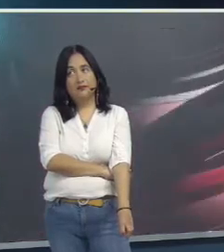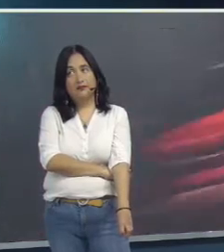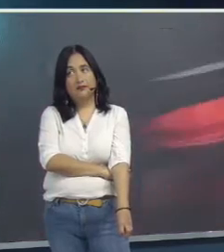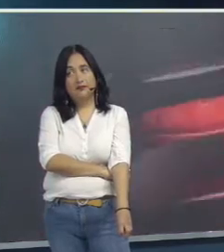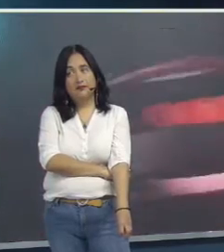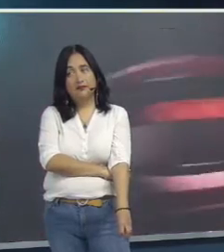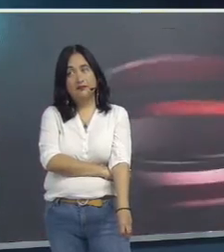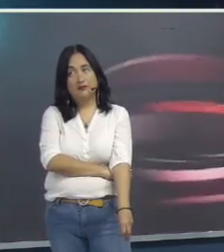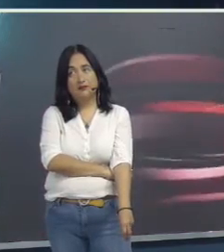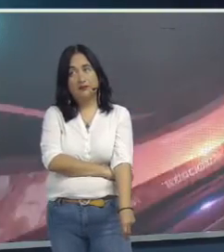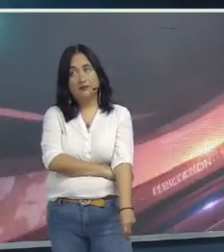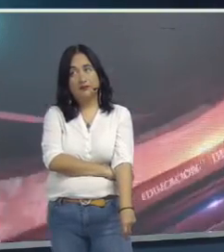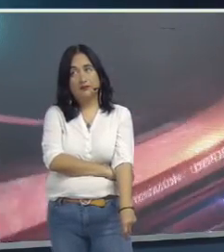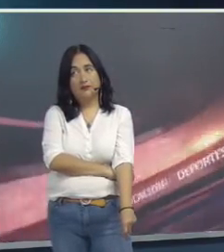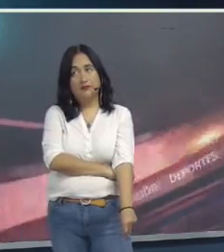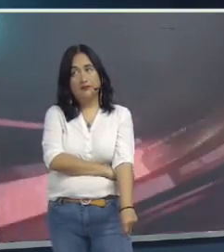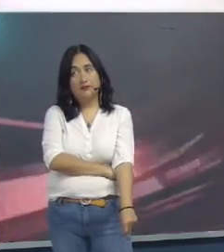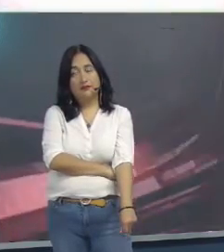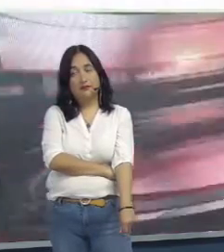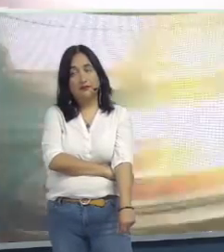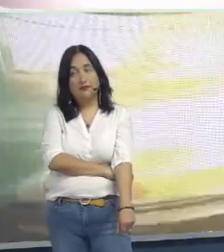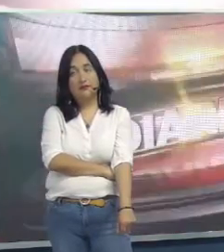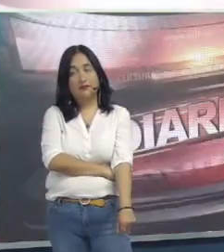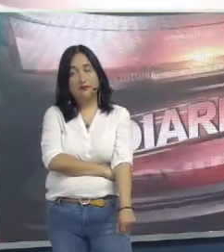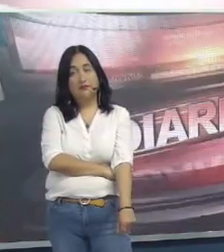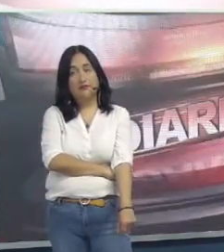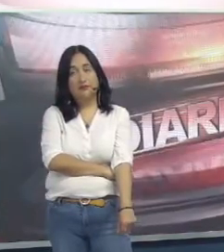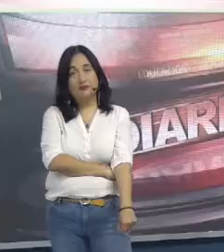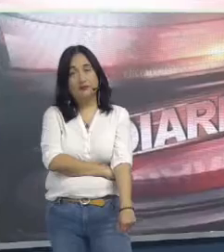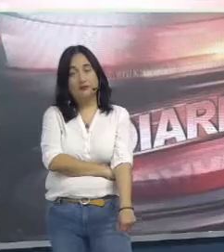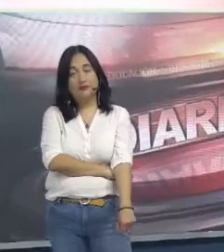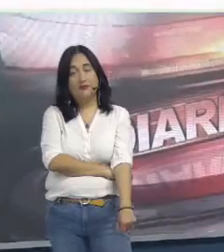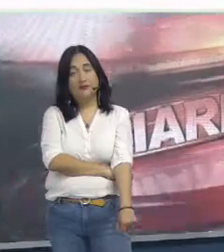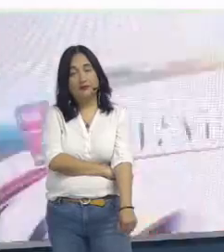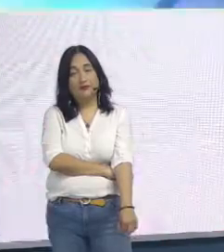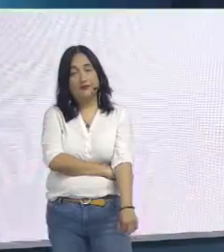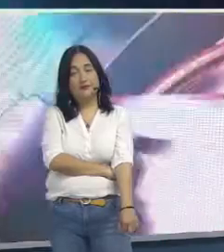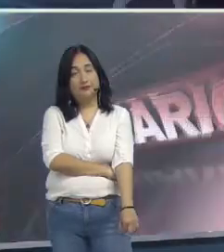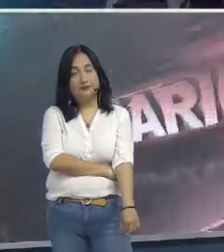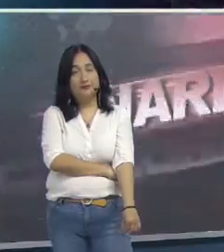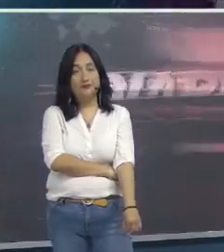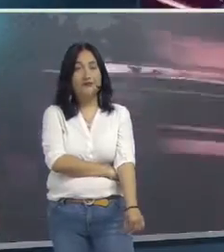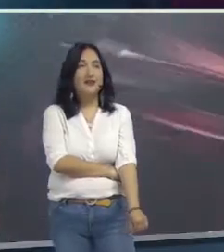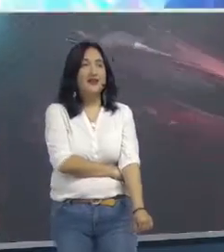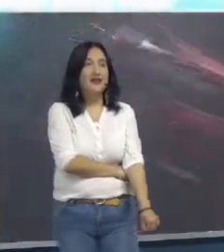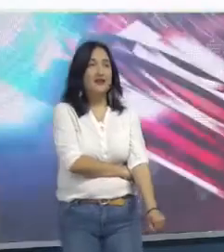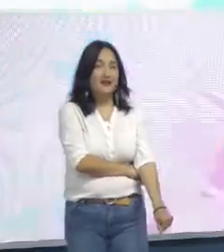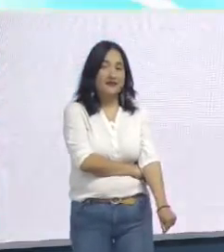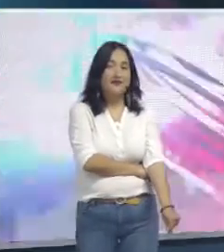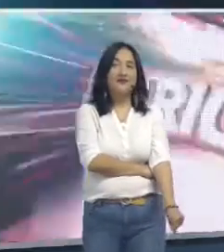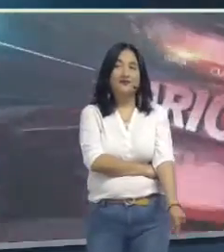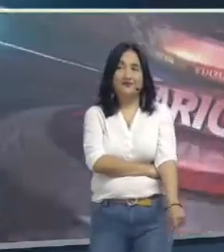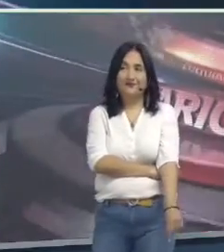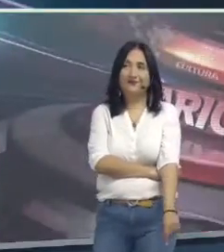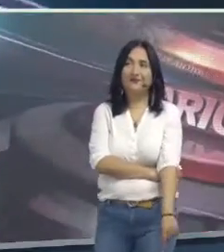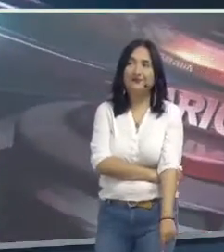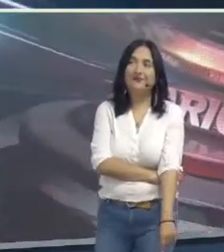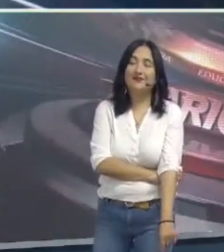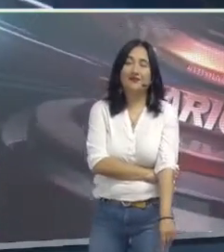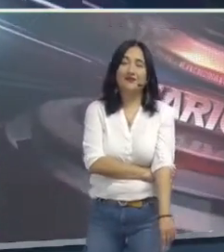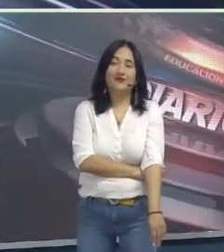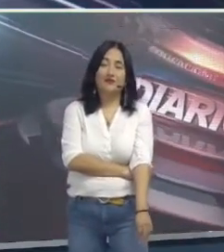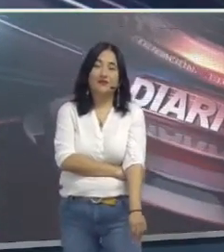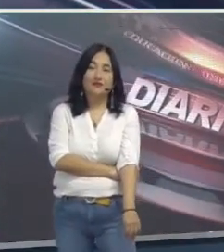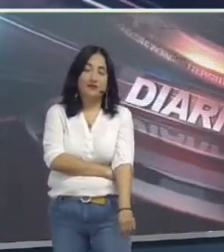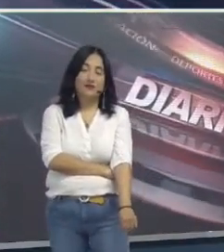colectivos es frecuencia de día normal, de día hábil, la misma que hemos tenido siempre, con pandemia o sin pandemia, salvo